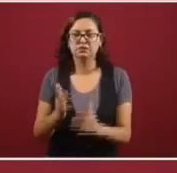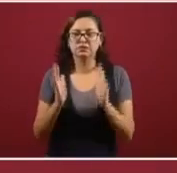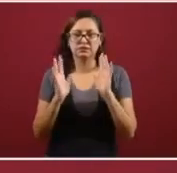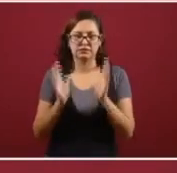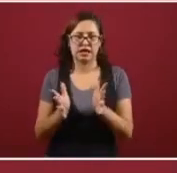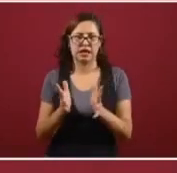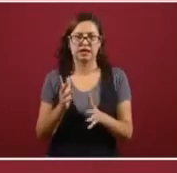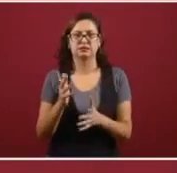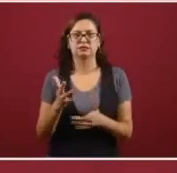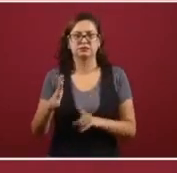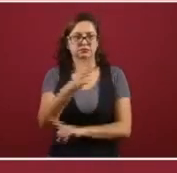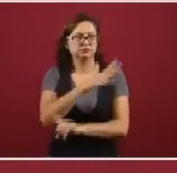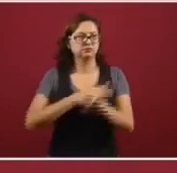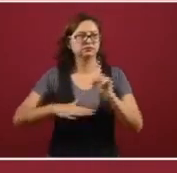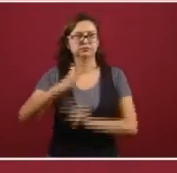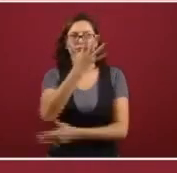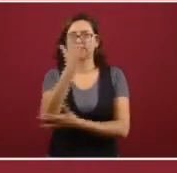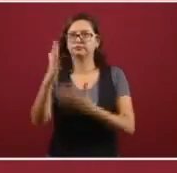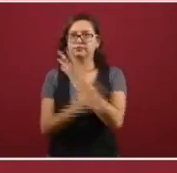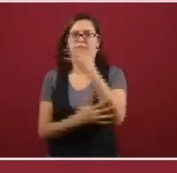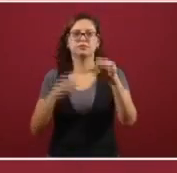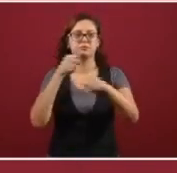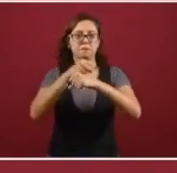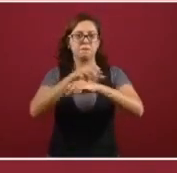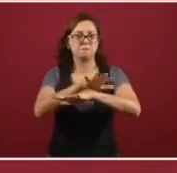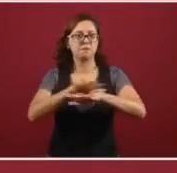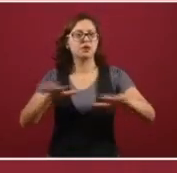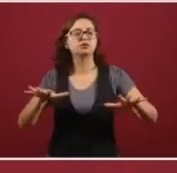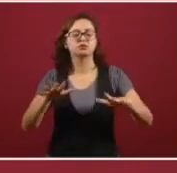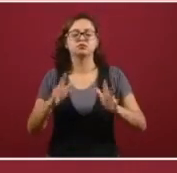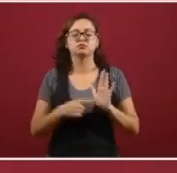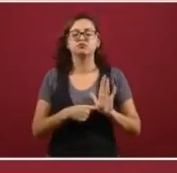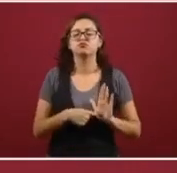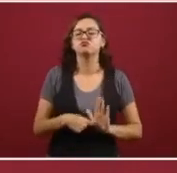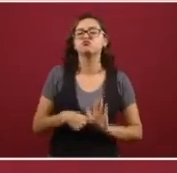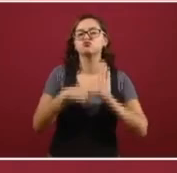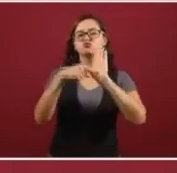el estudio de impacto ambiental